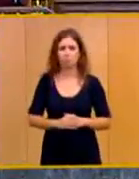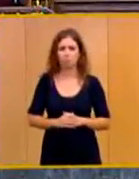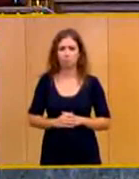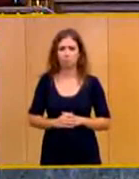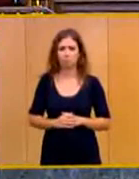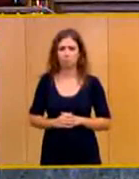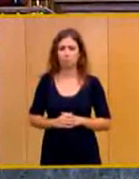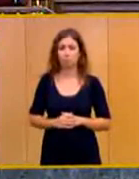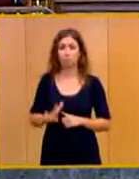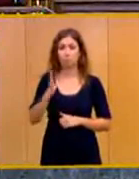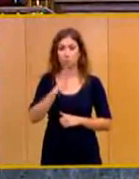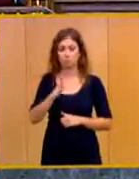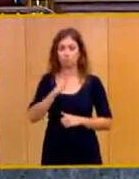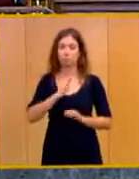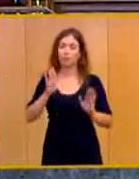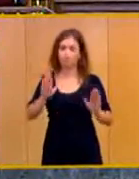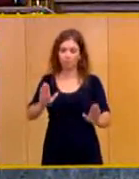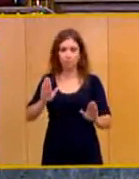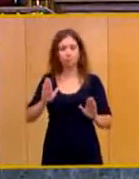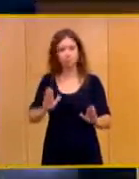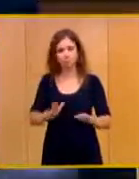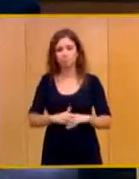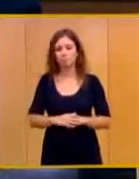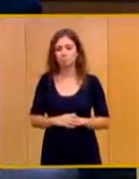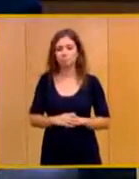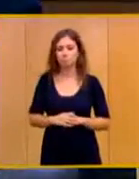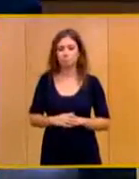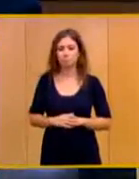Por favor, momento. Última intervención de Mariano Rajoy.